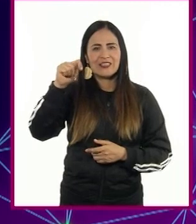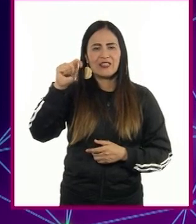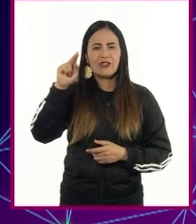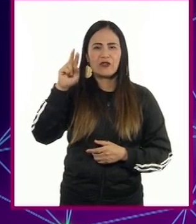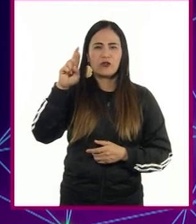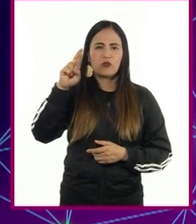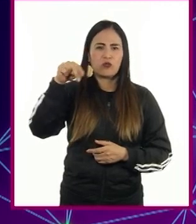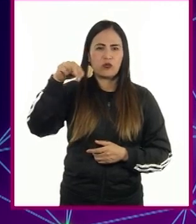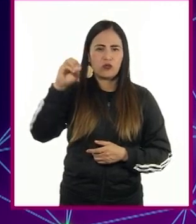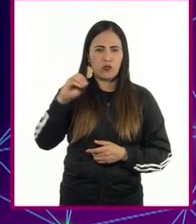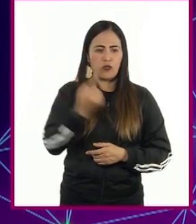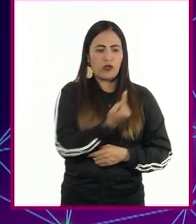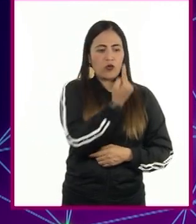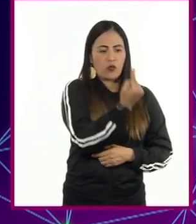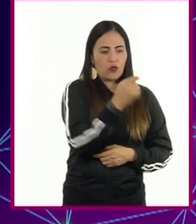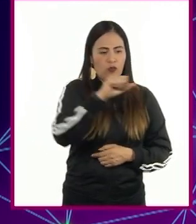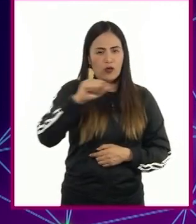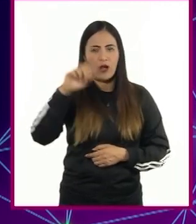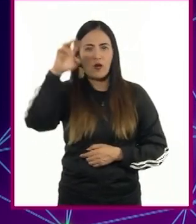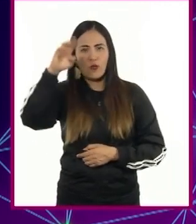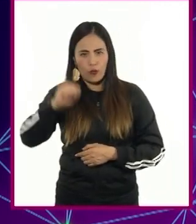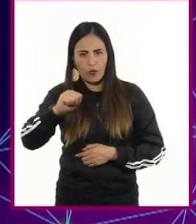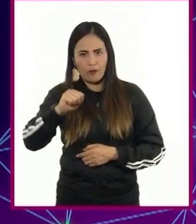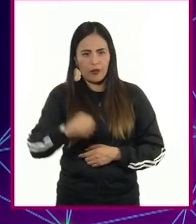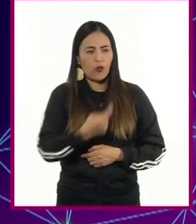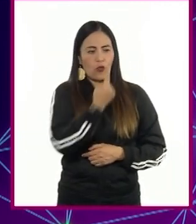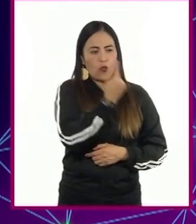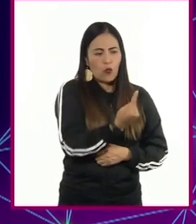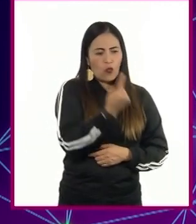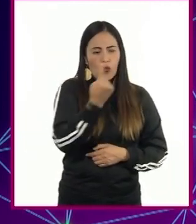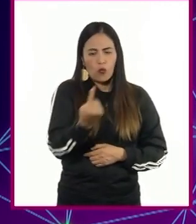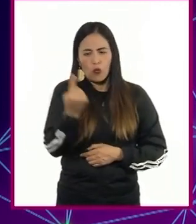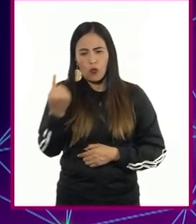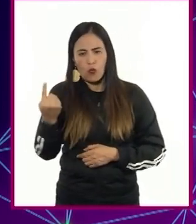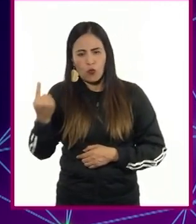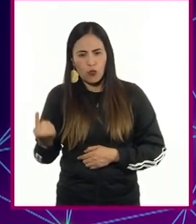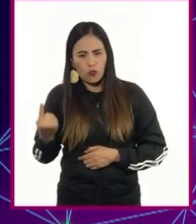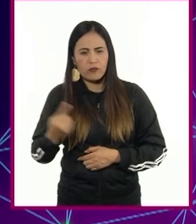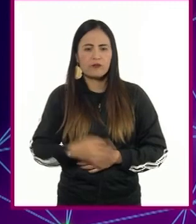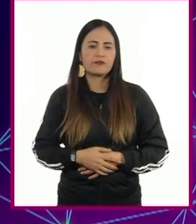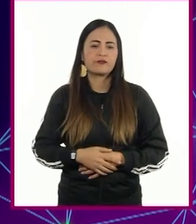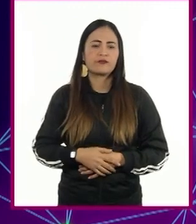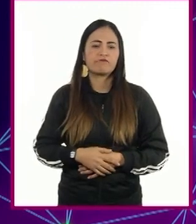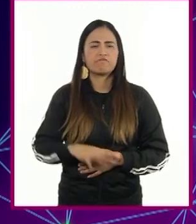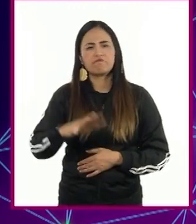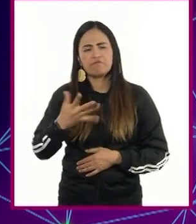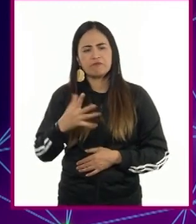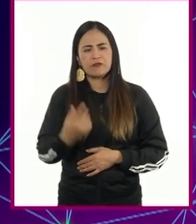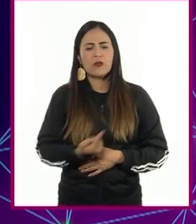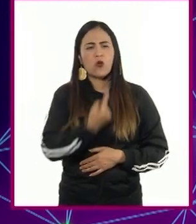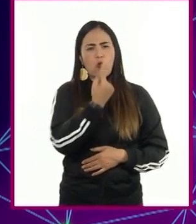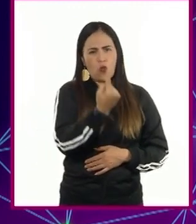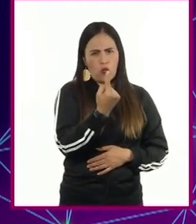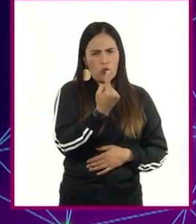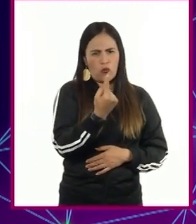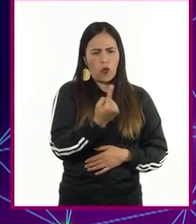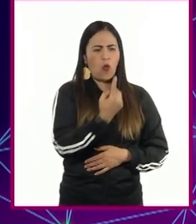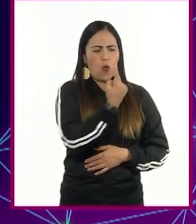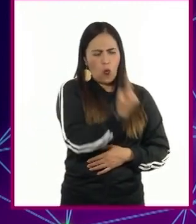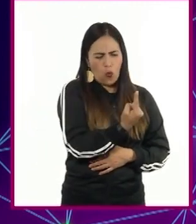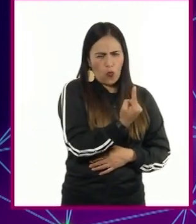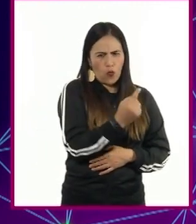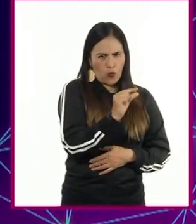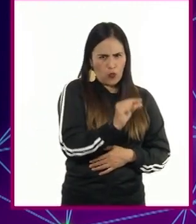1 al 9, en un intervalo constante de 1 en 1. Una estrategia es colocar los números de menor a